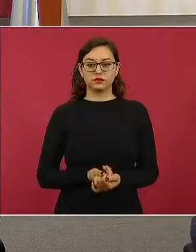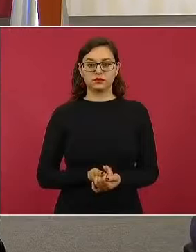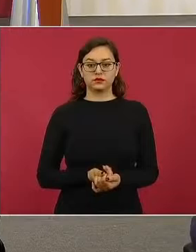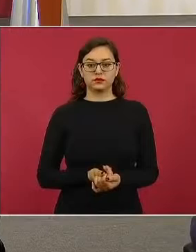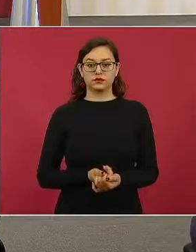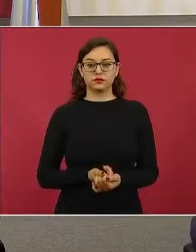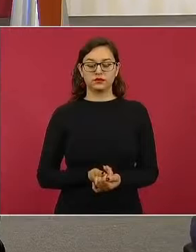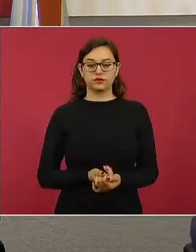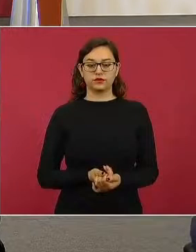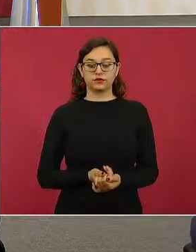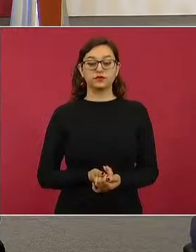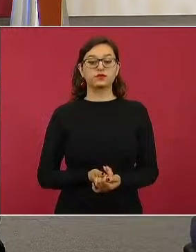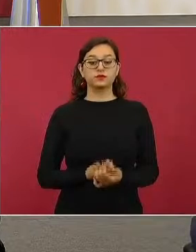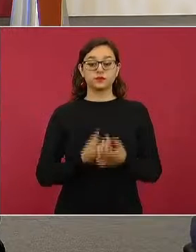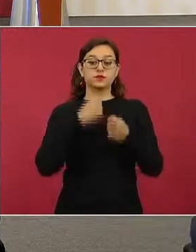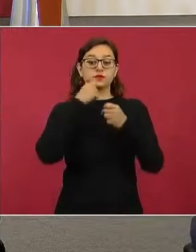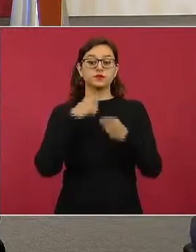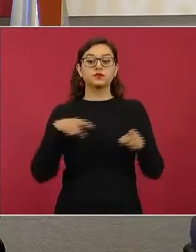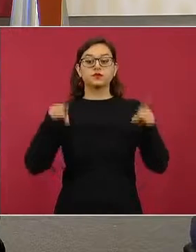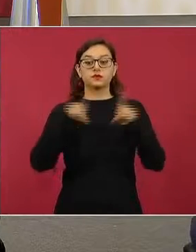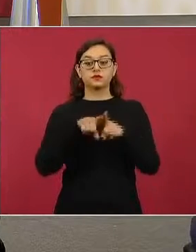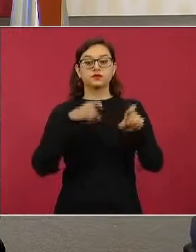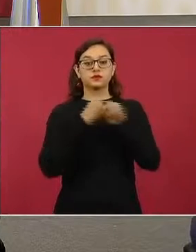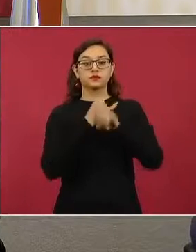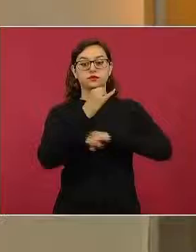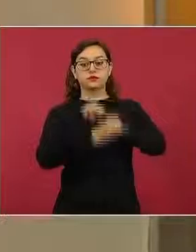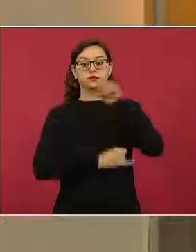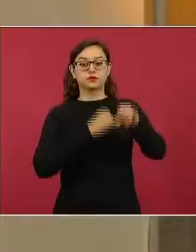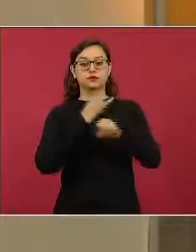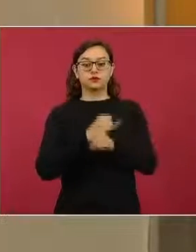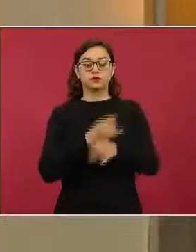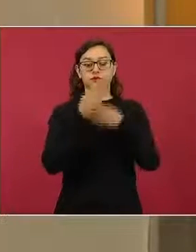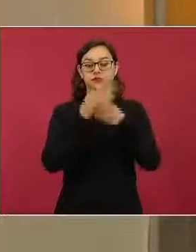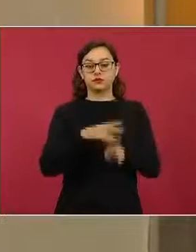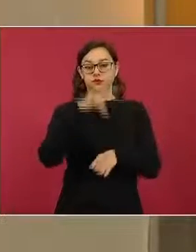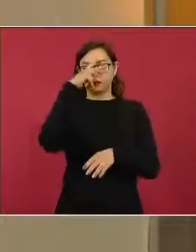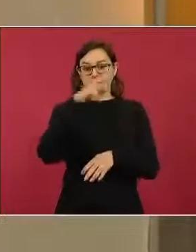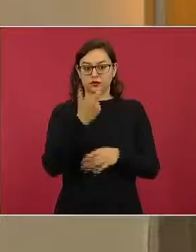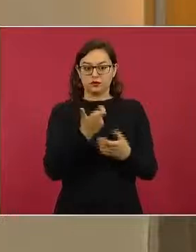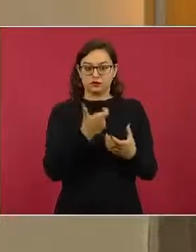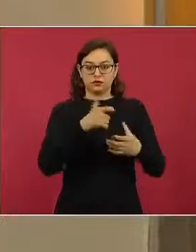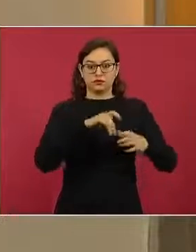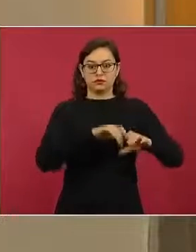Igualmente, las reservas internacionales del Banco de México muestran